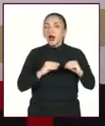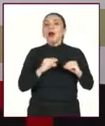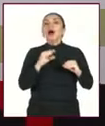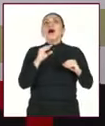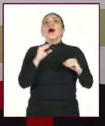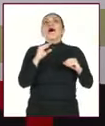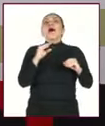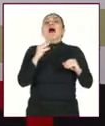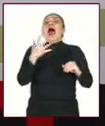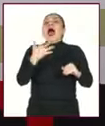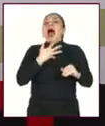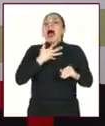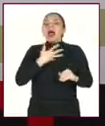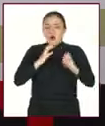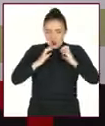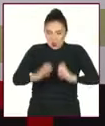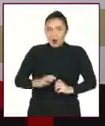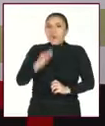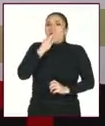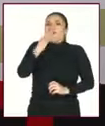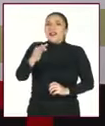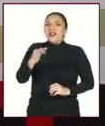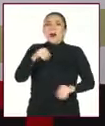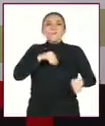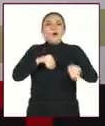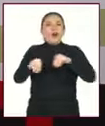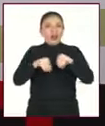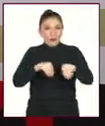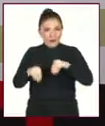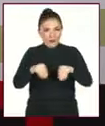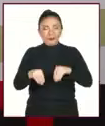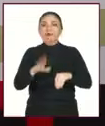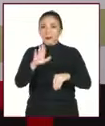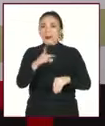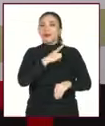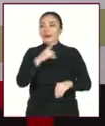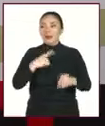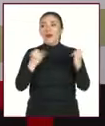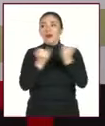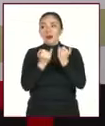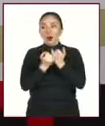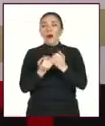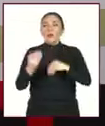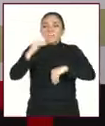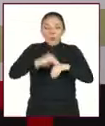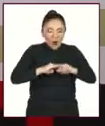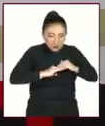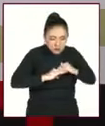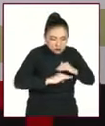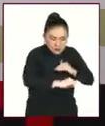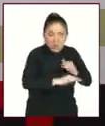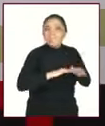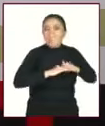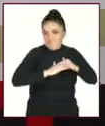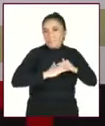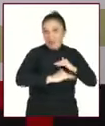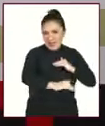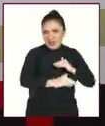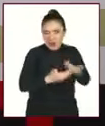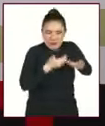hacen algún movimiento antes. Entonces vamos a tratar de colocarlos igual en una posición segura en el